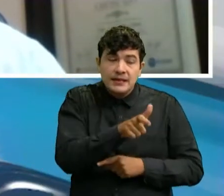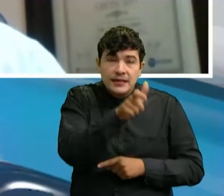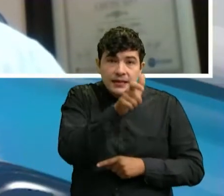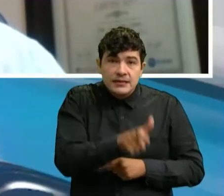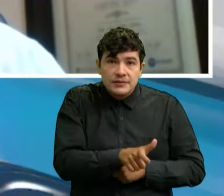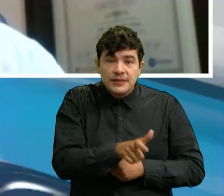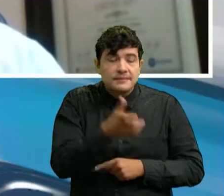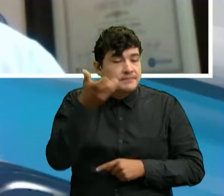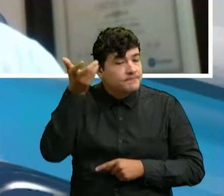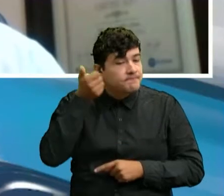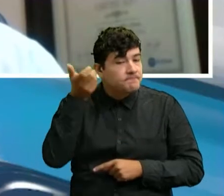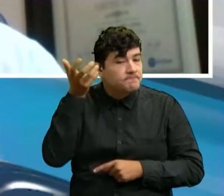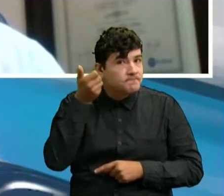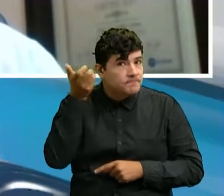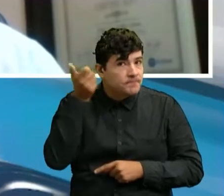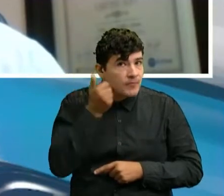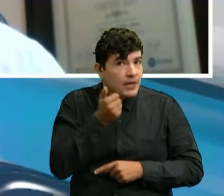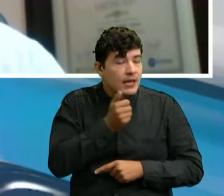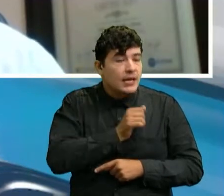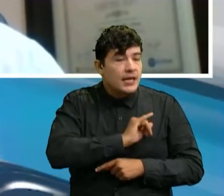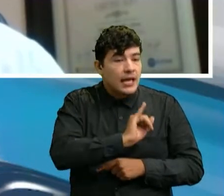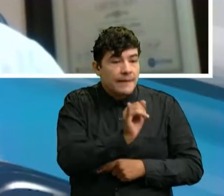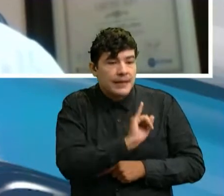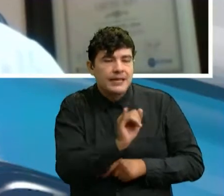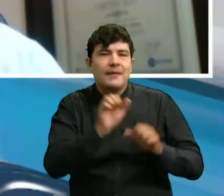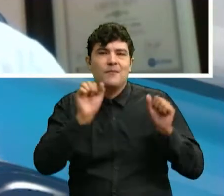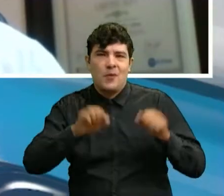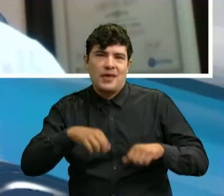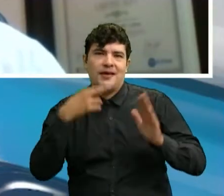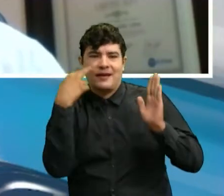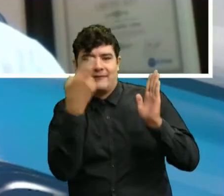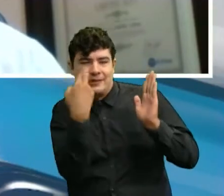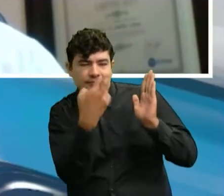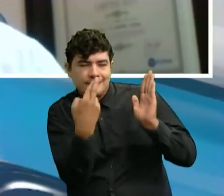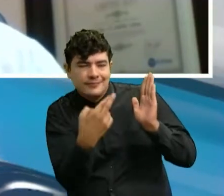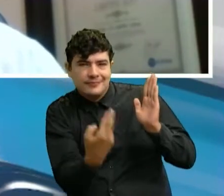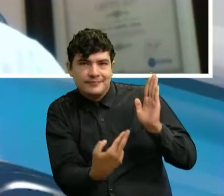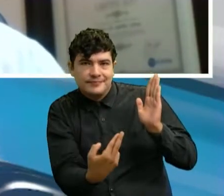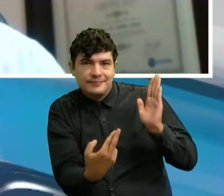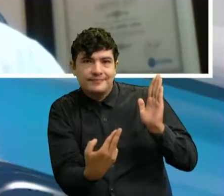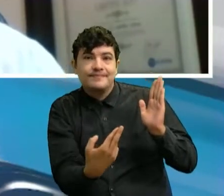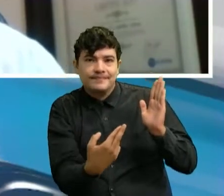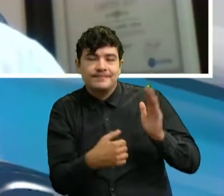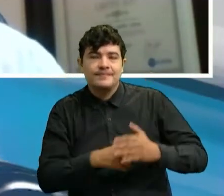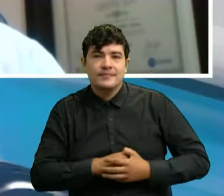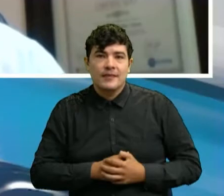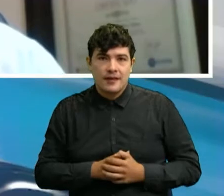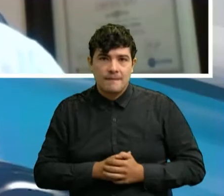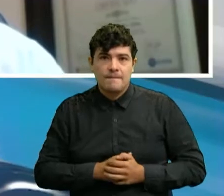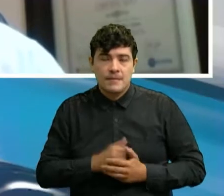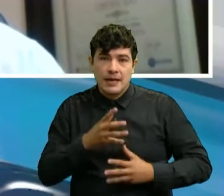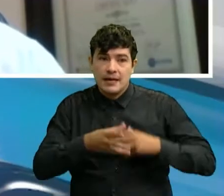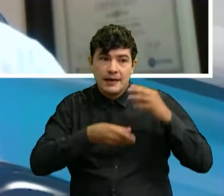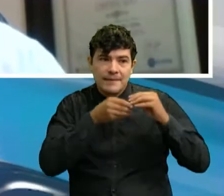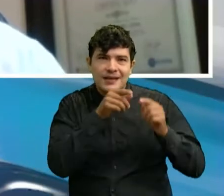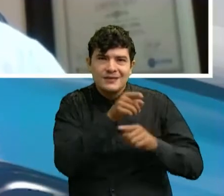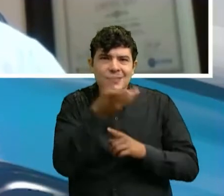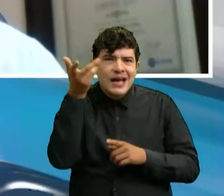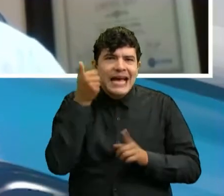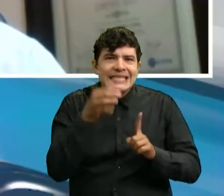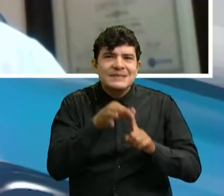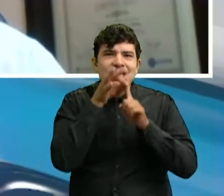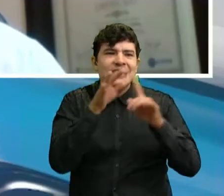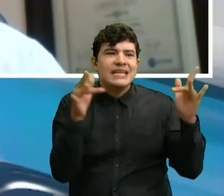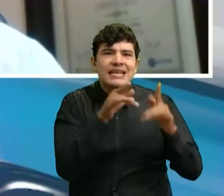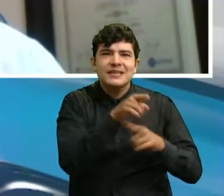persona se encuentre, porque aquí el televidente nos pone sobre la conversación el régimen exceptuado de la fuerza pública.